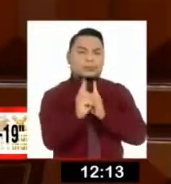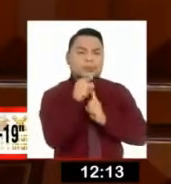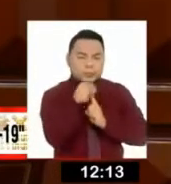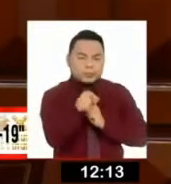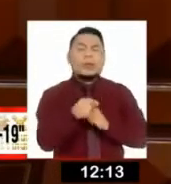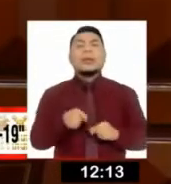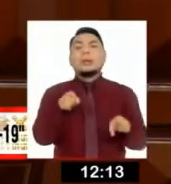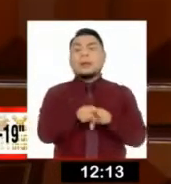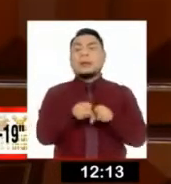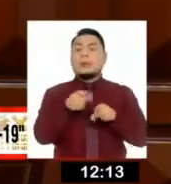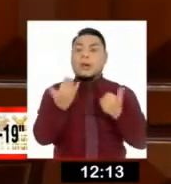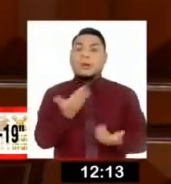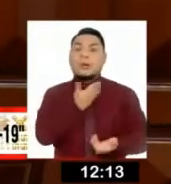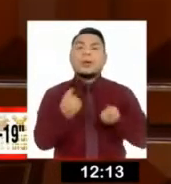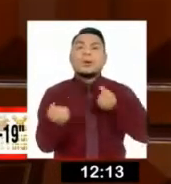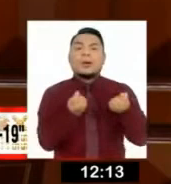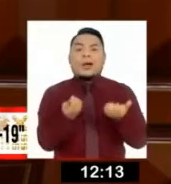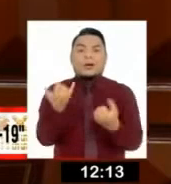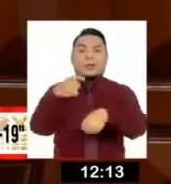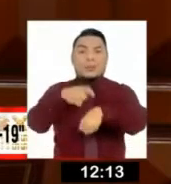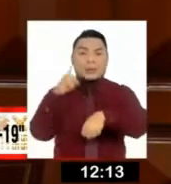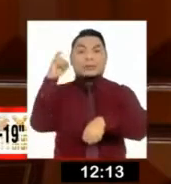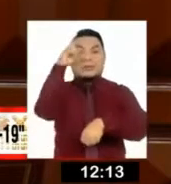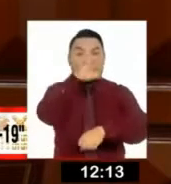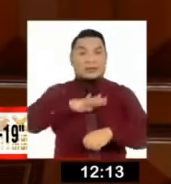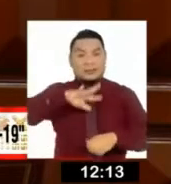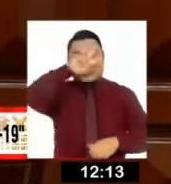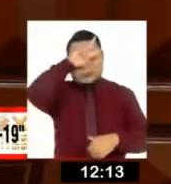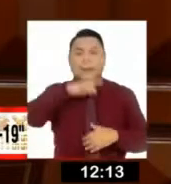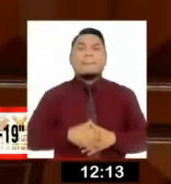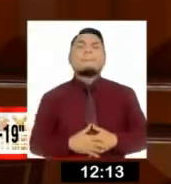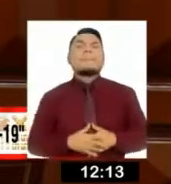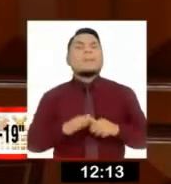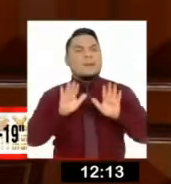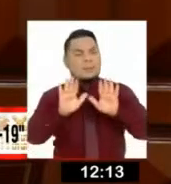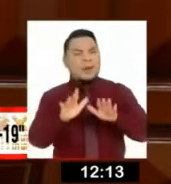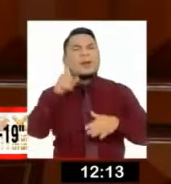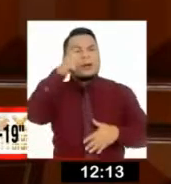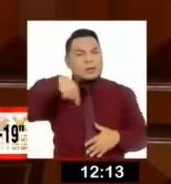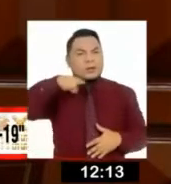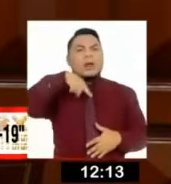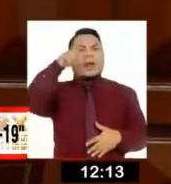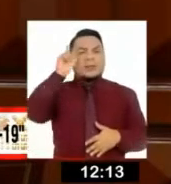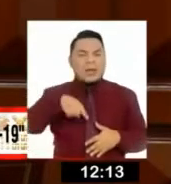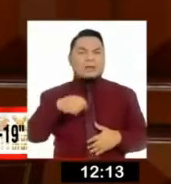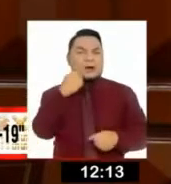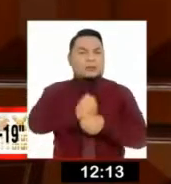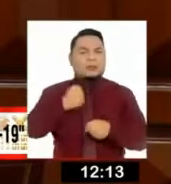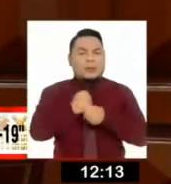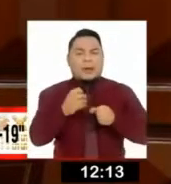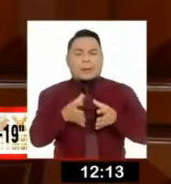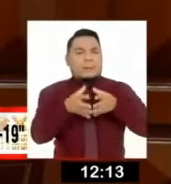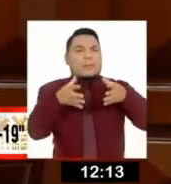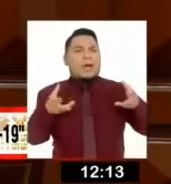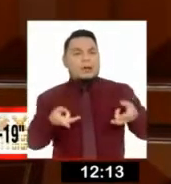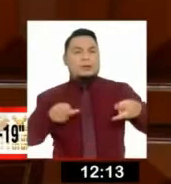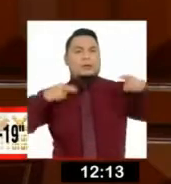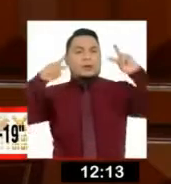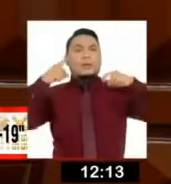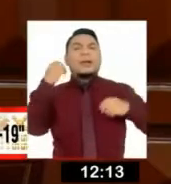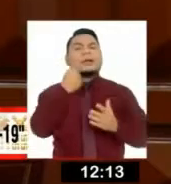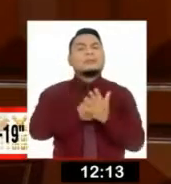gobernar en un momento de enorme gravedad para el Perú, pero debemos maximizar nuestro esfuerzo para alcanzar